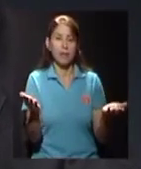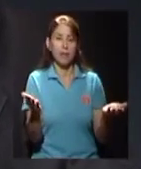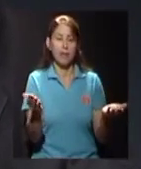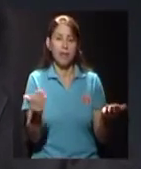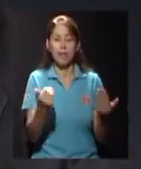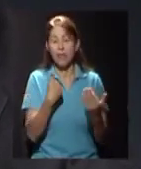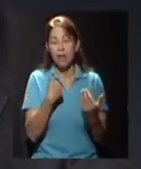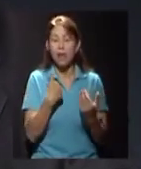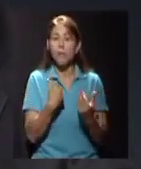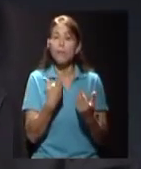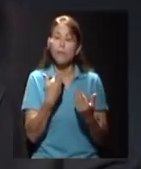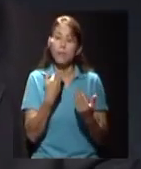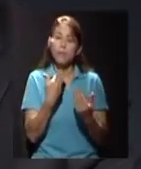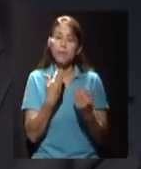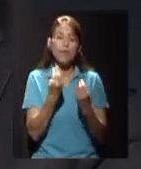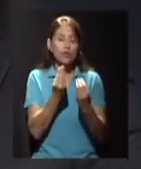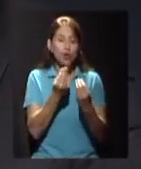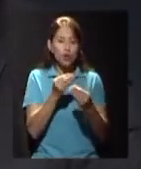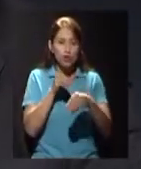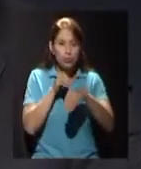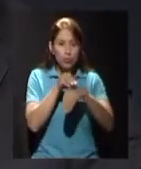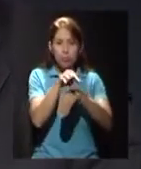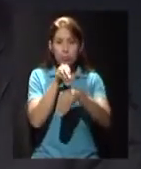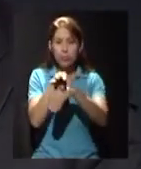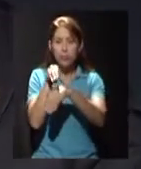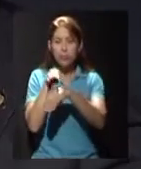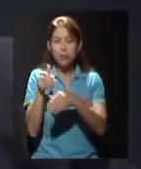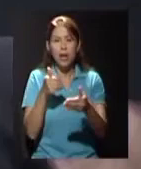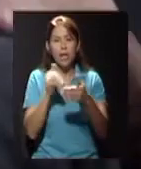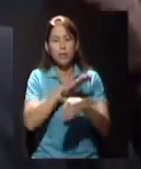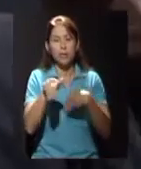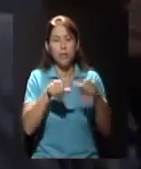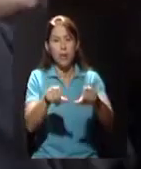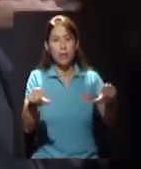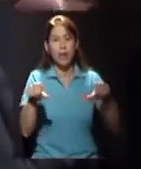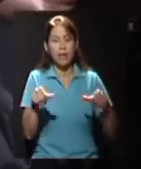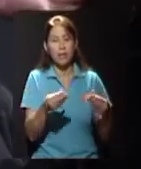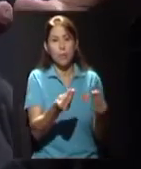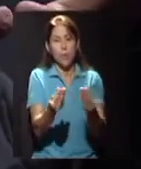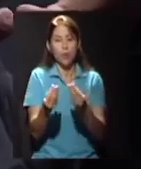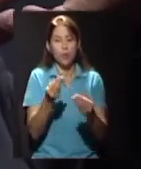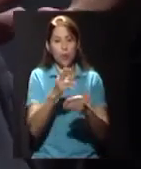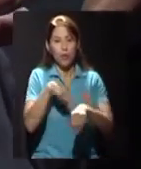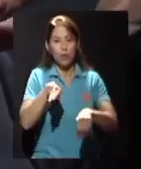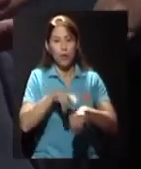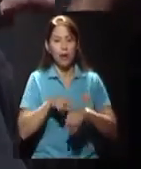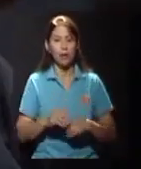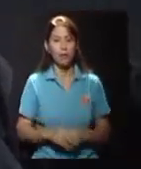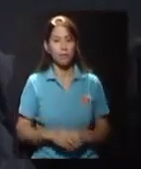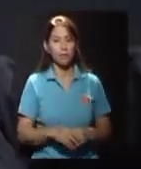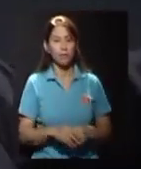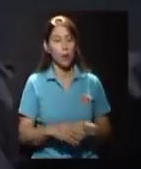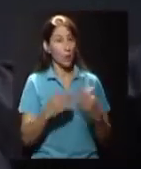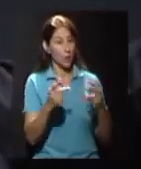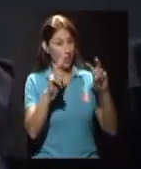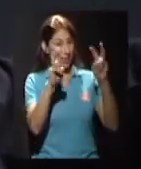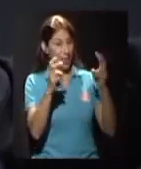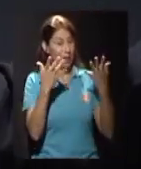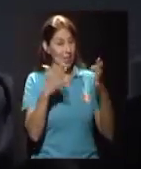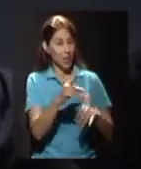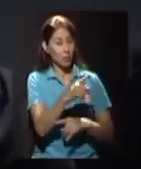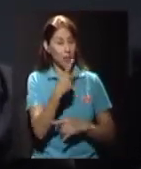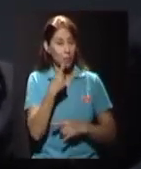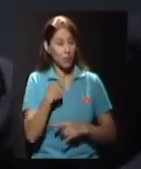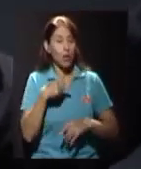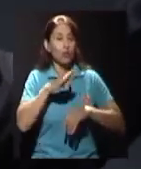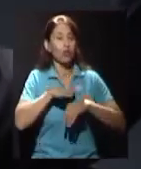amplia repercusión en casi todas las áreas de la producción nacional doctor en el tema del ámbito primario que ya usted nos ilustró